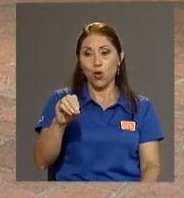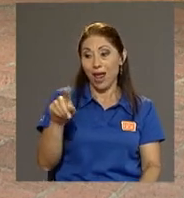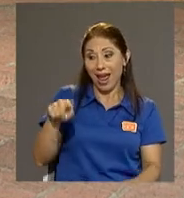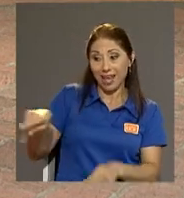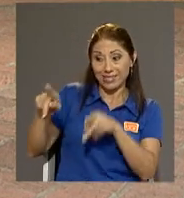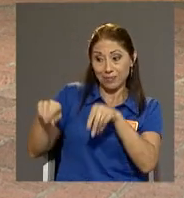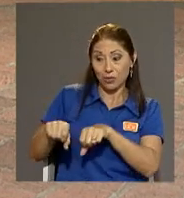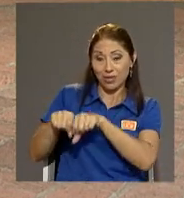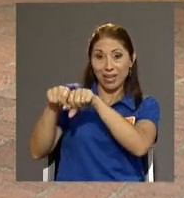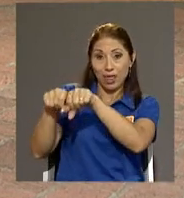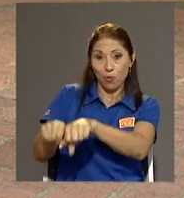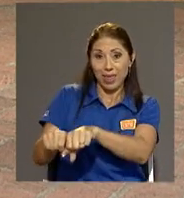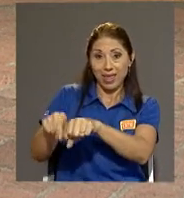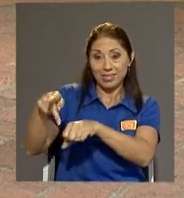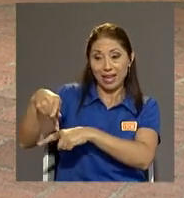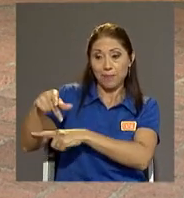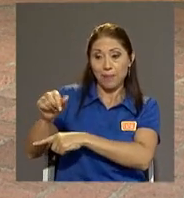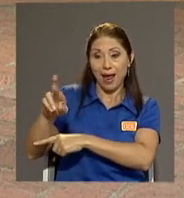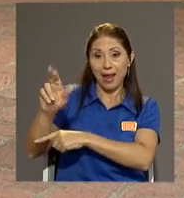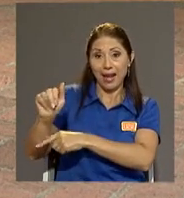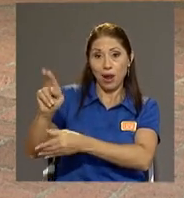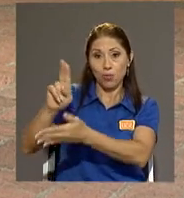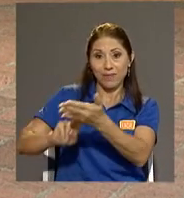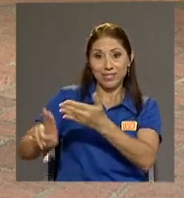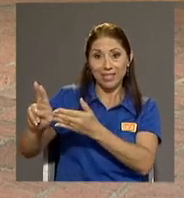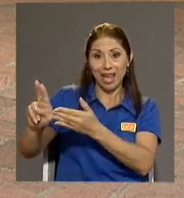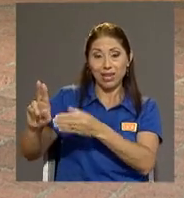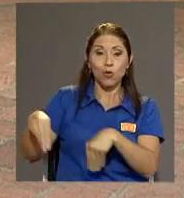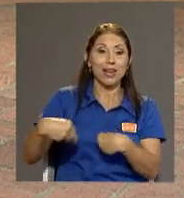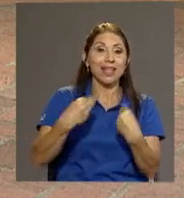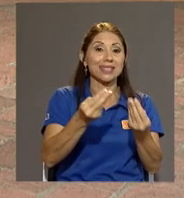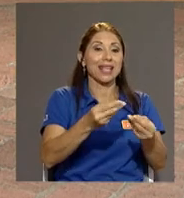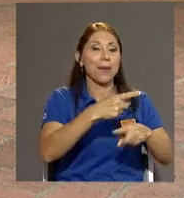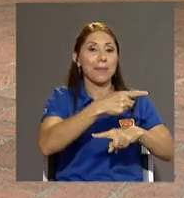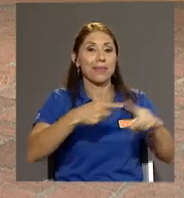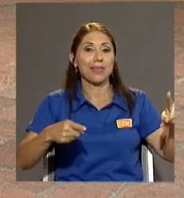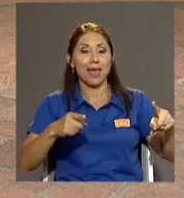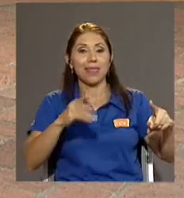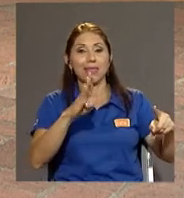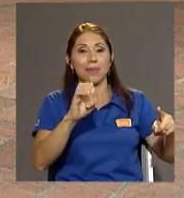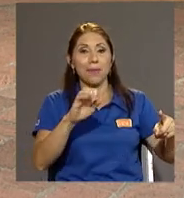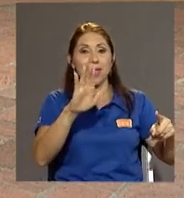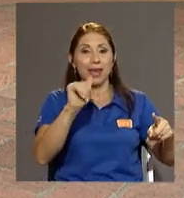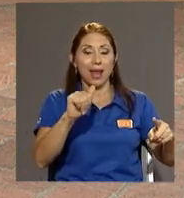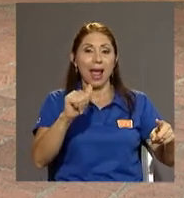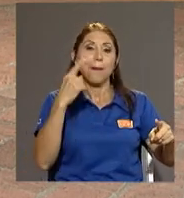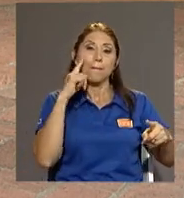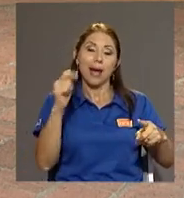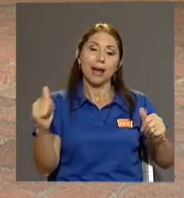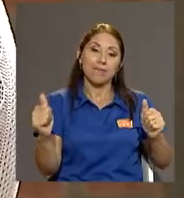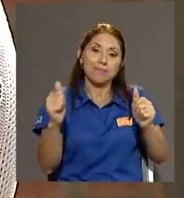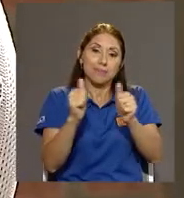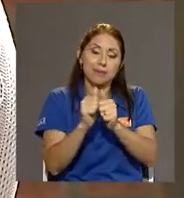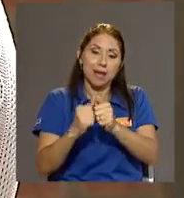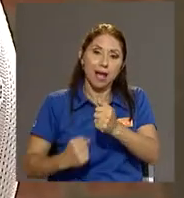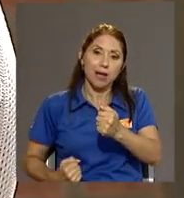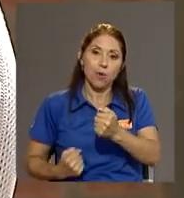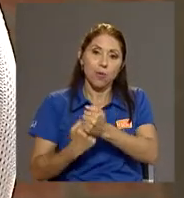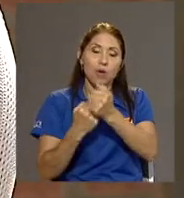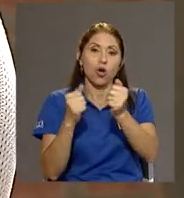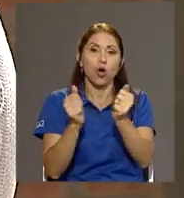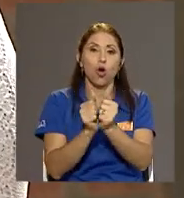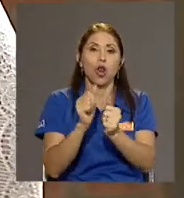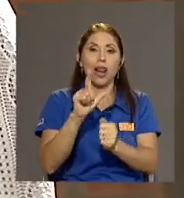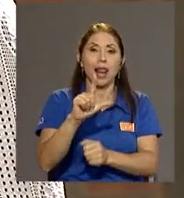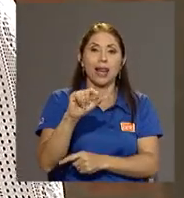un 50% de la beca para ayudarlos, a acompañarlos en la licenciatura. Y eso